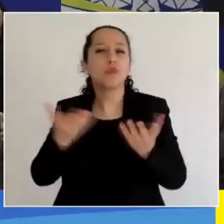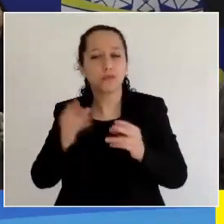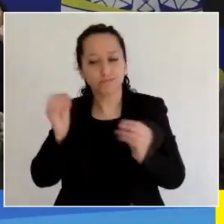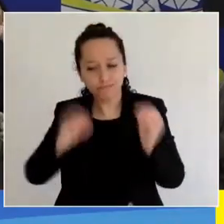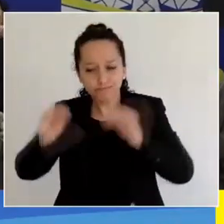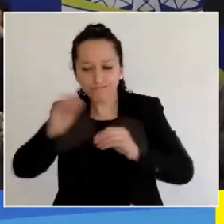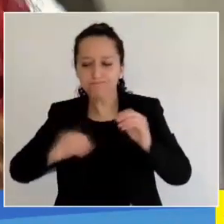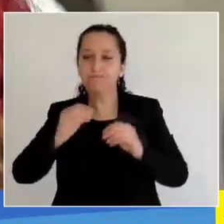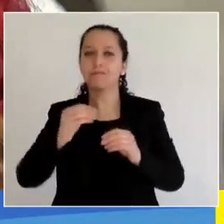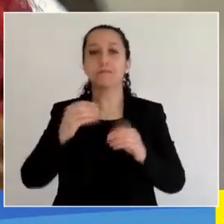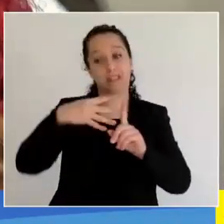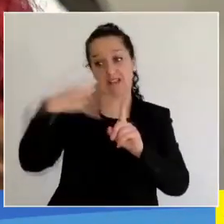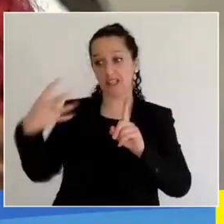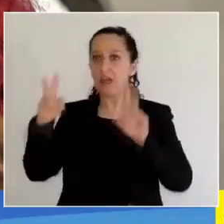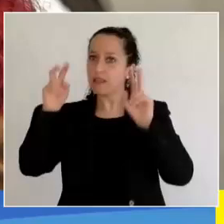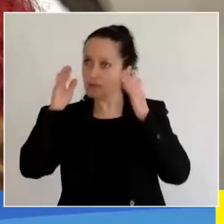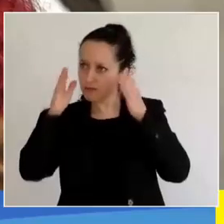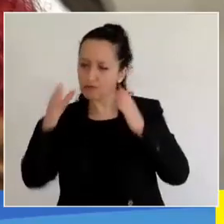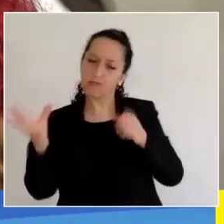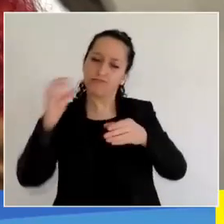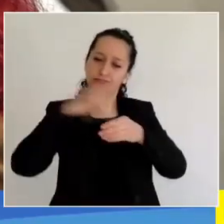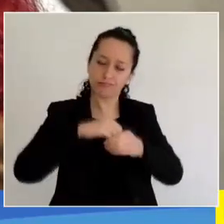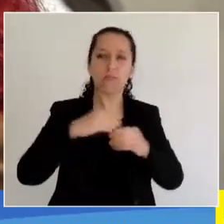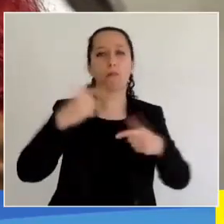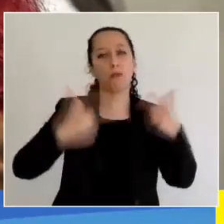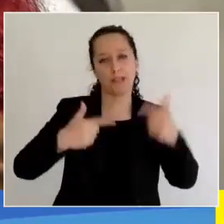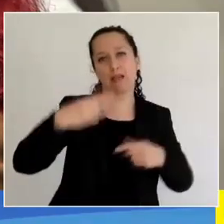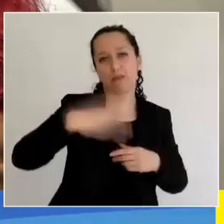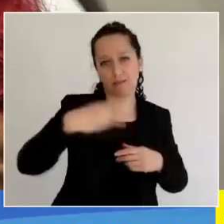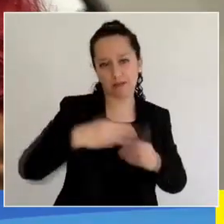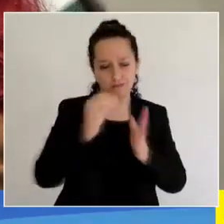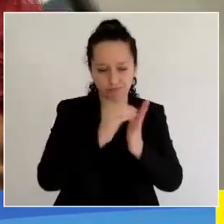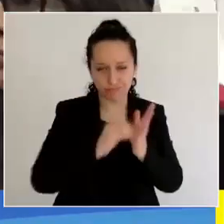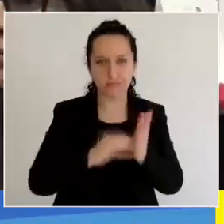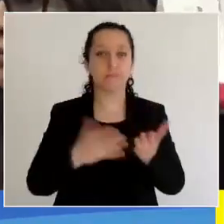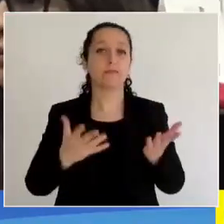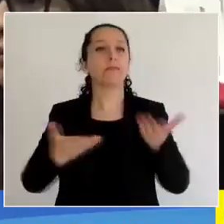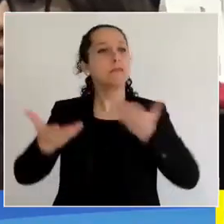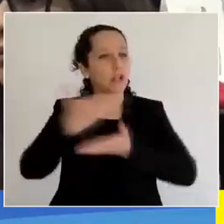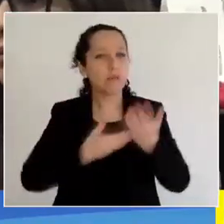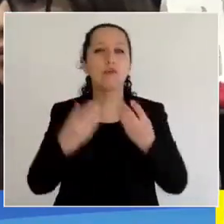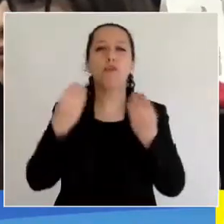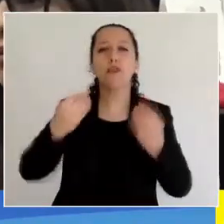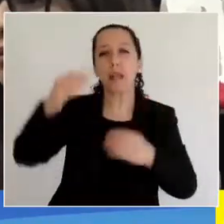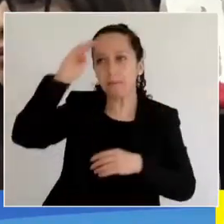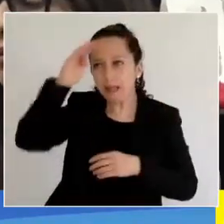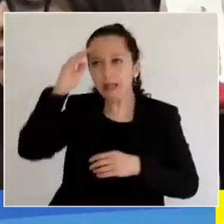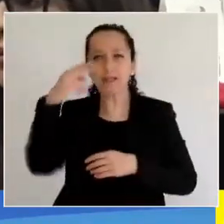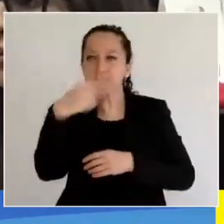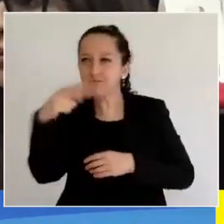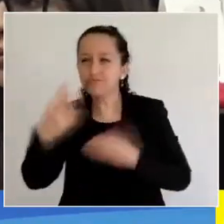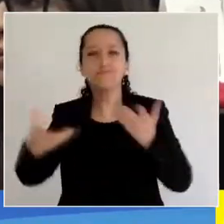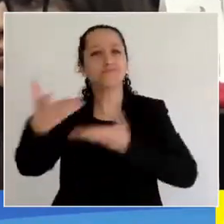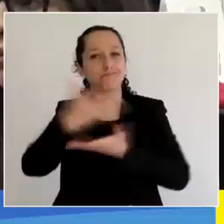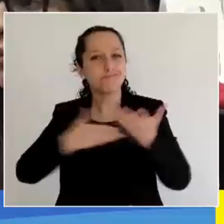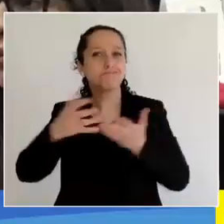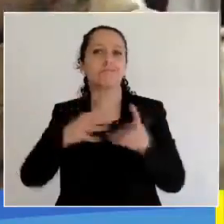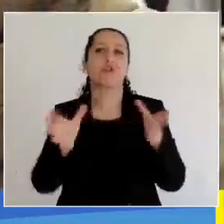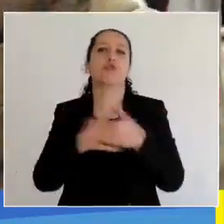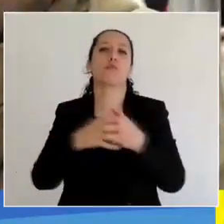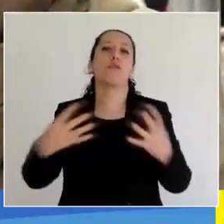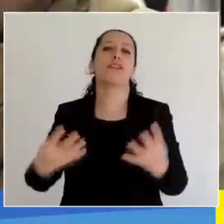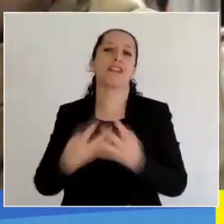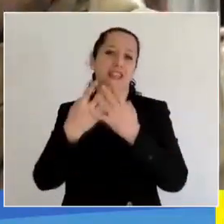la perspectiva de diversidades en las políticas municipales a través del intercambio de buenas prácticas de los organismos que pertenecen a